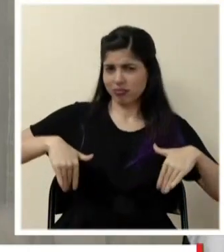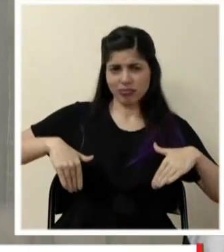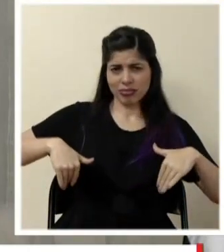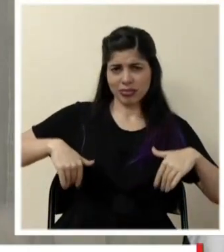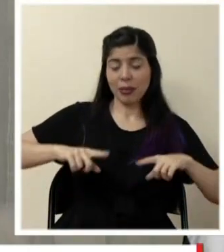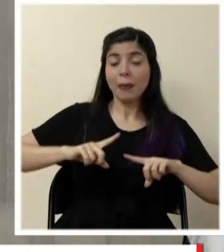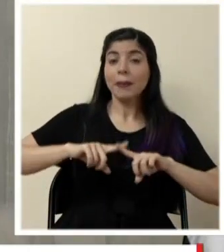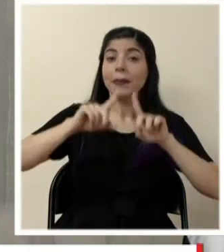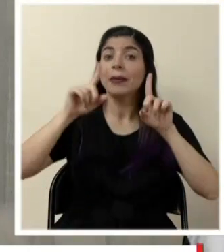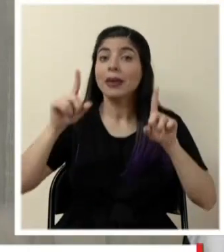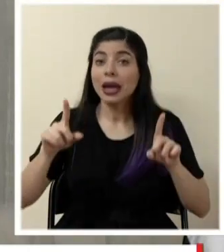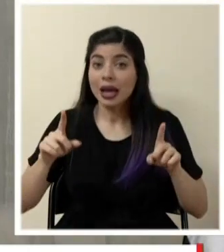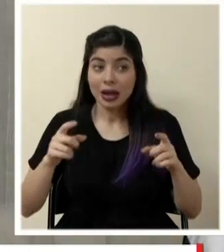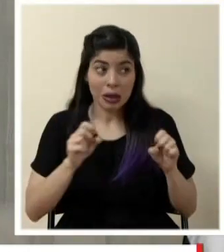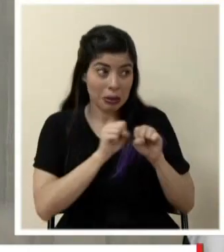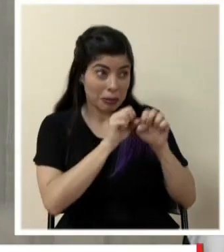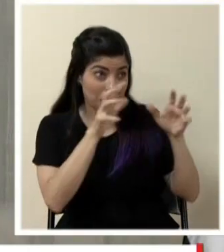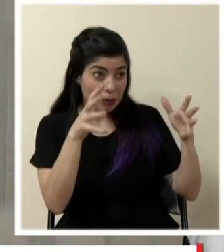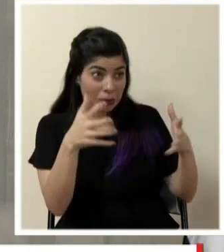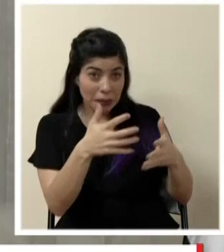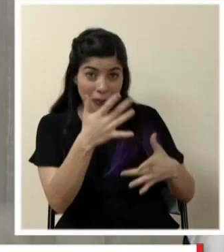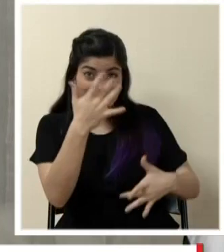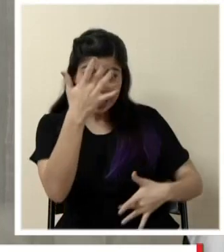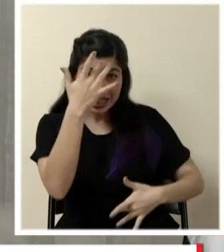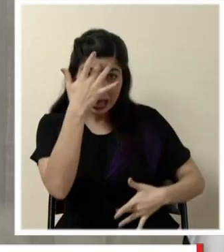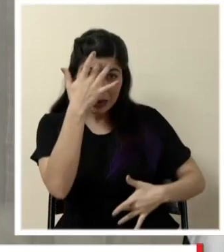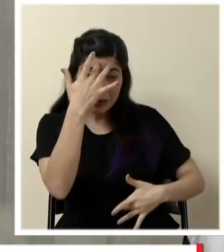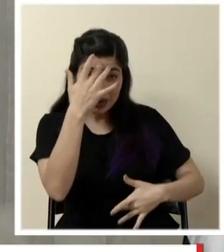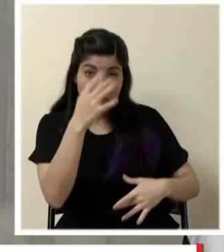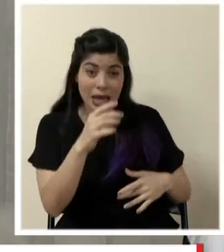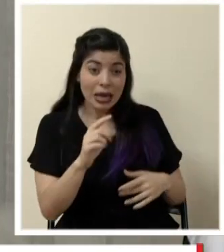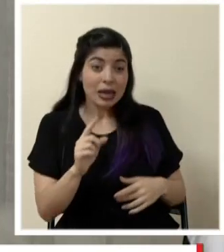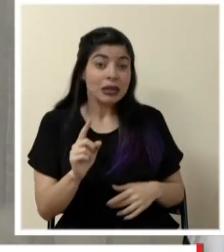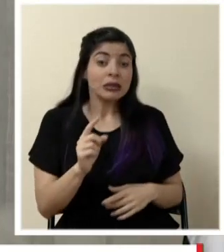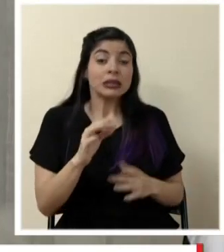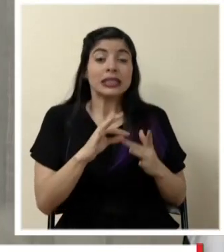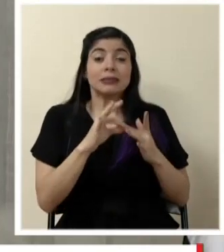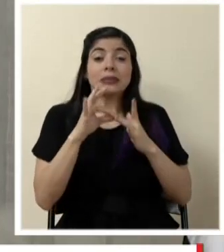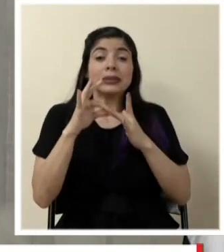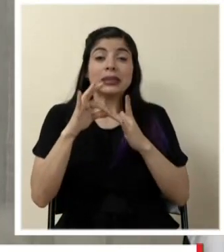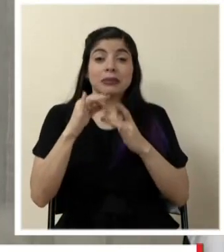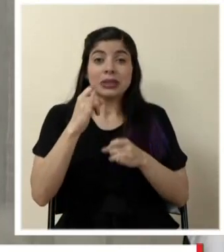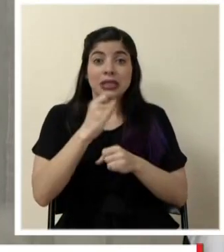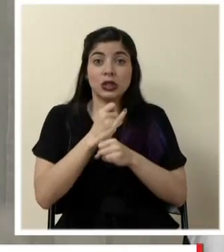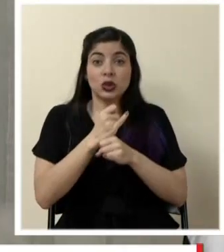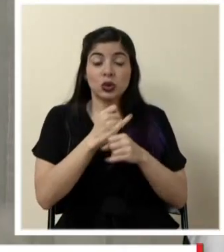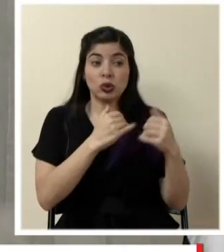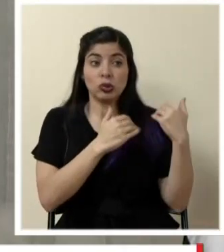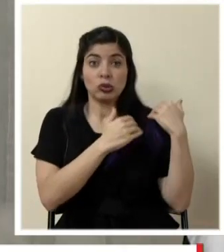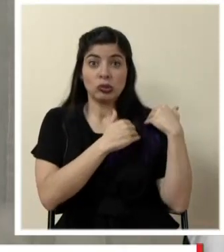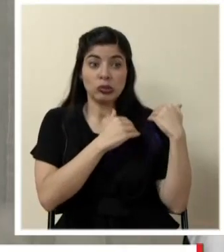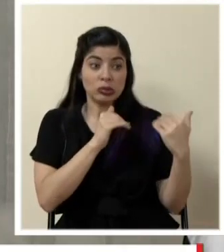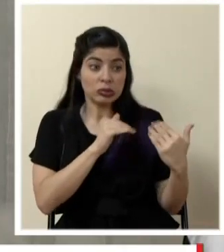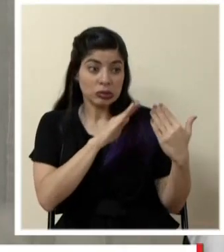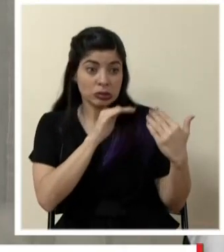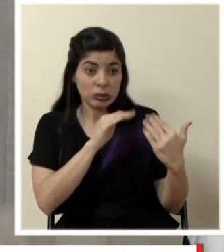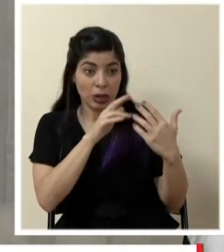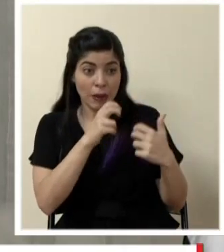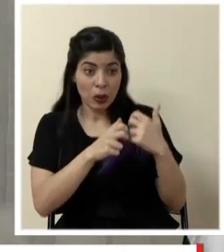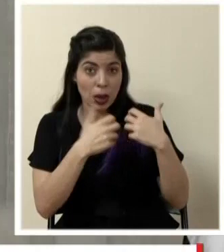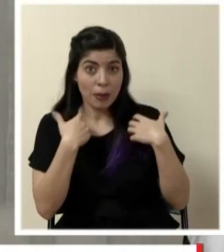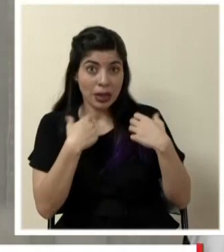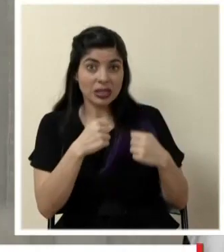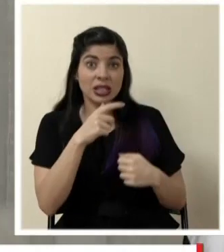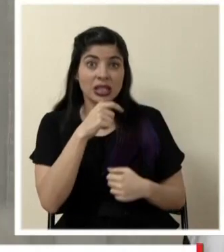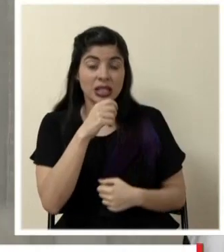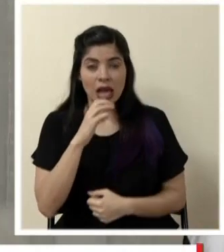Sin embargo, en una pandemia donde la principal institución que lidia con la crisis sanitaria es la